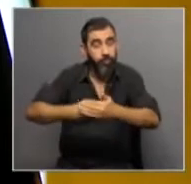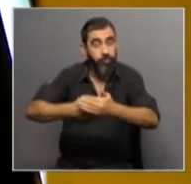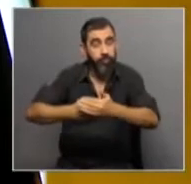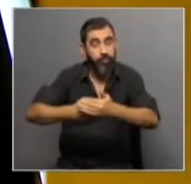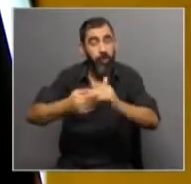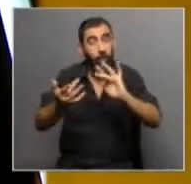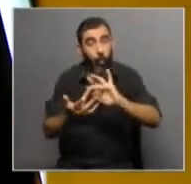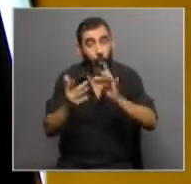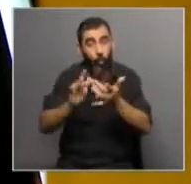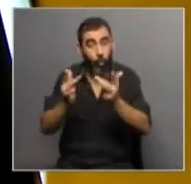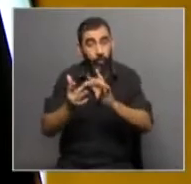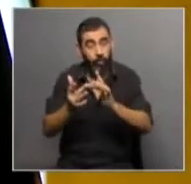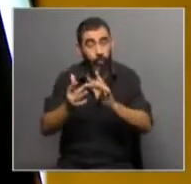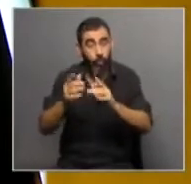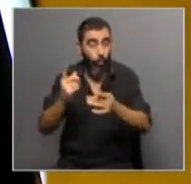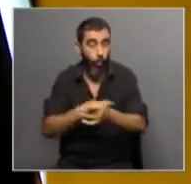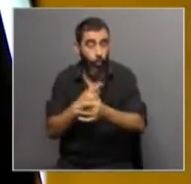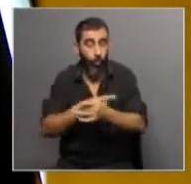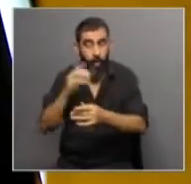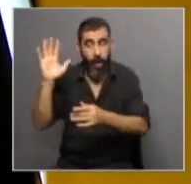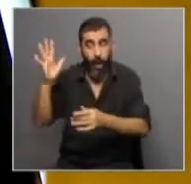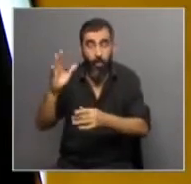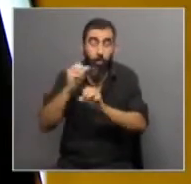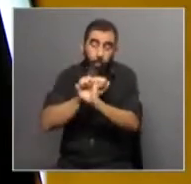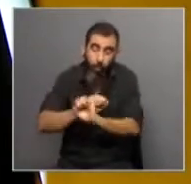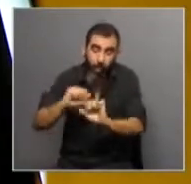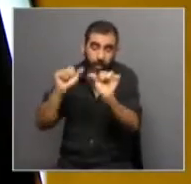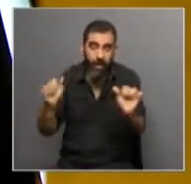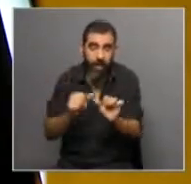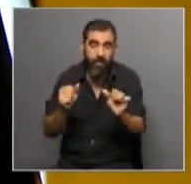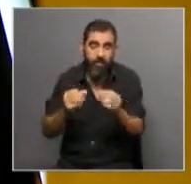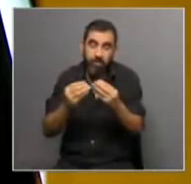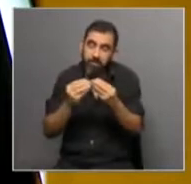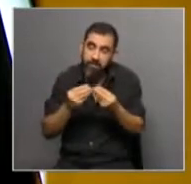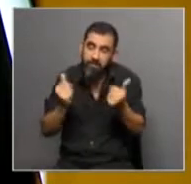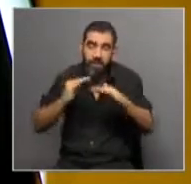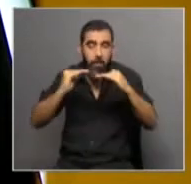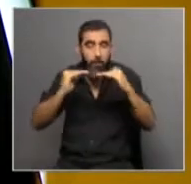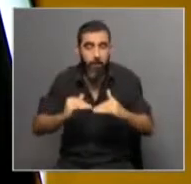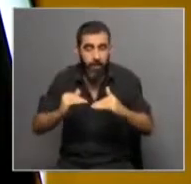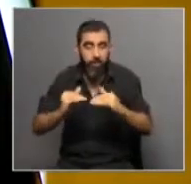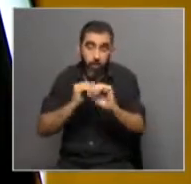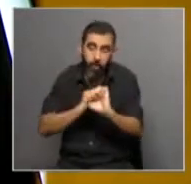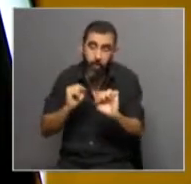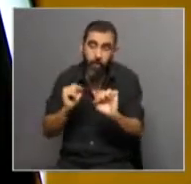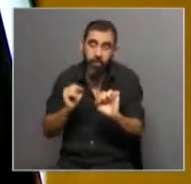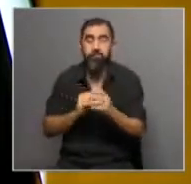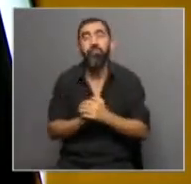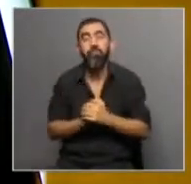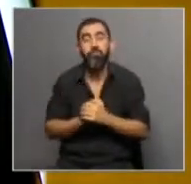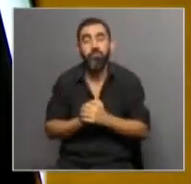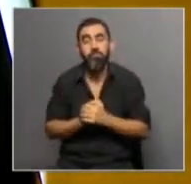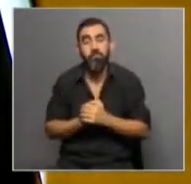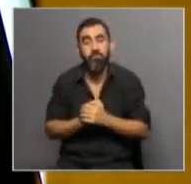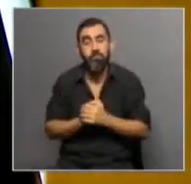en contacto, digamos, regular con la aruera tal vez hubiera generado alguna sensibilidad menor o alguna capacidad de reacción.